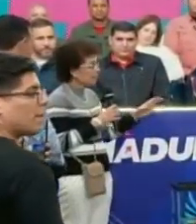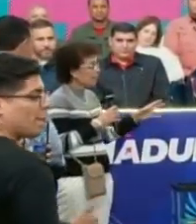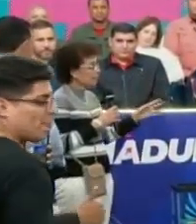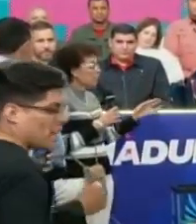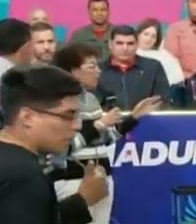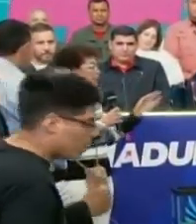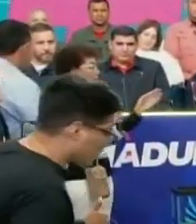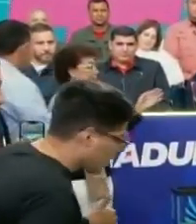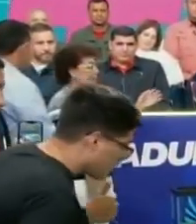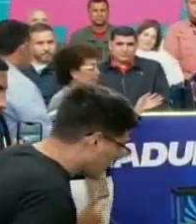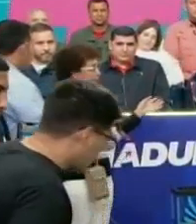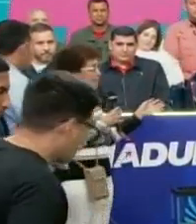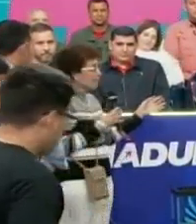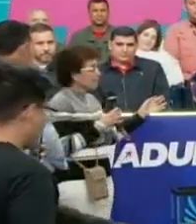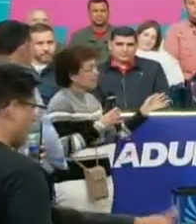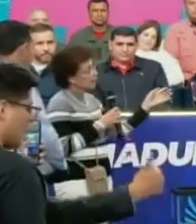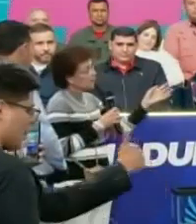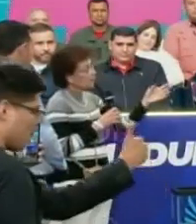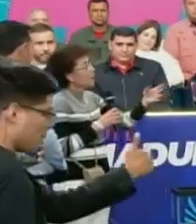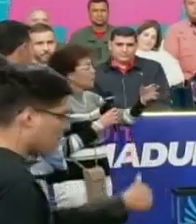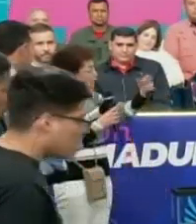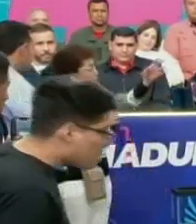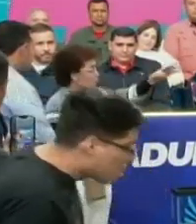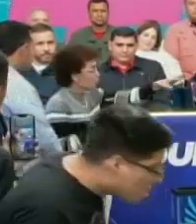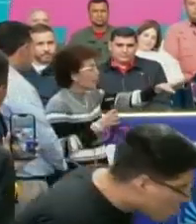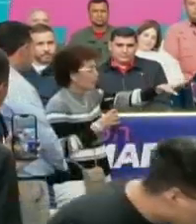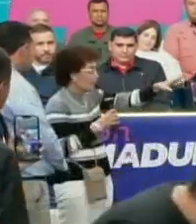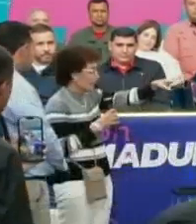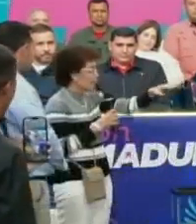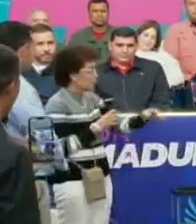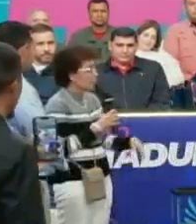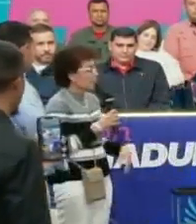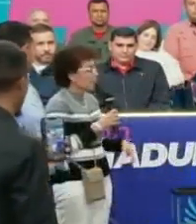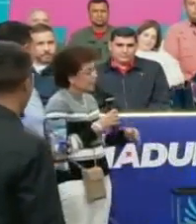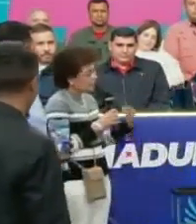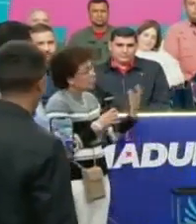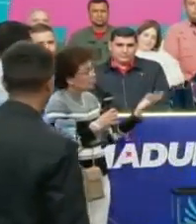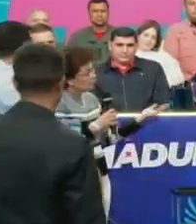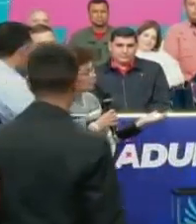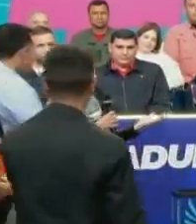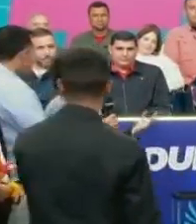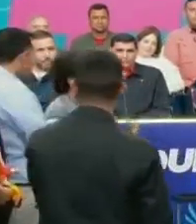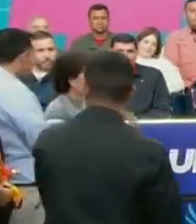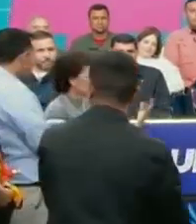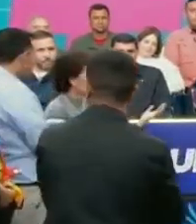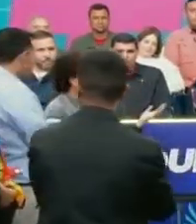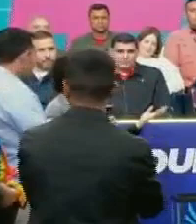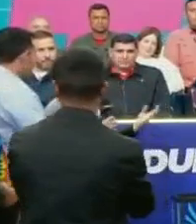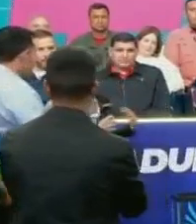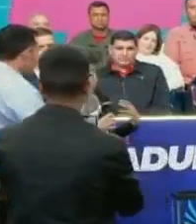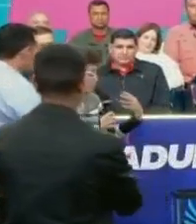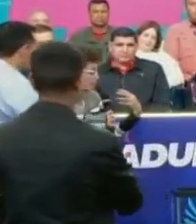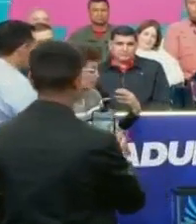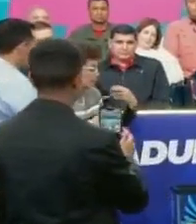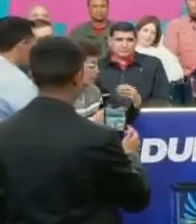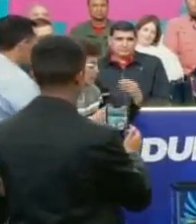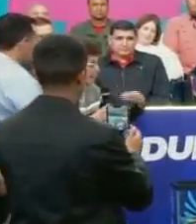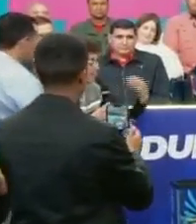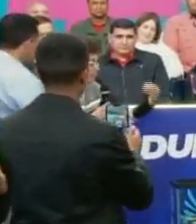datos que se van llevando, entre las 600 y 900 tortugas anidadoras. Y eso nos da una idea de la población,